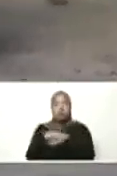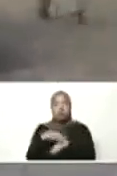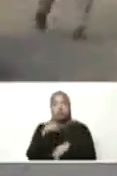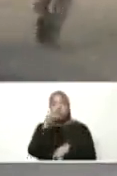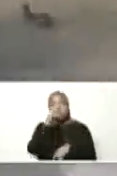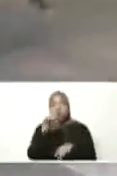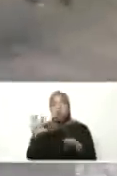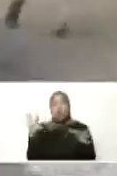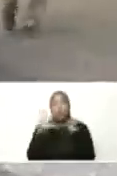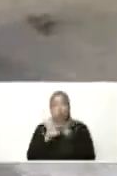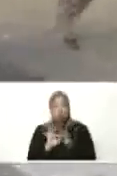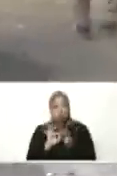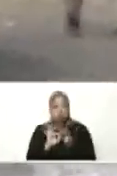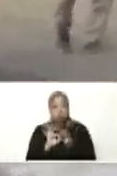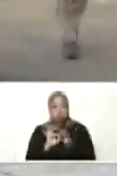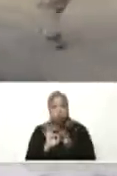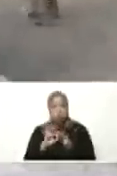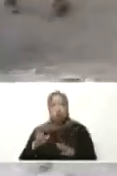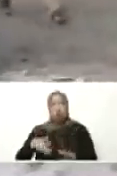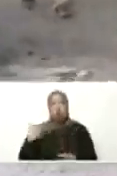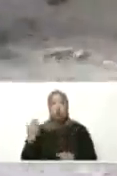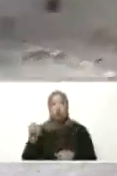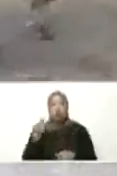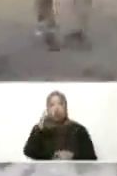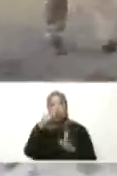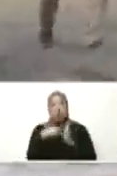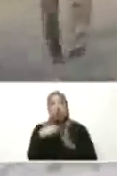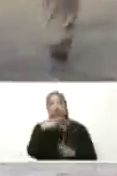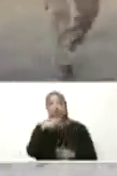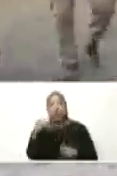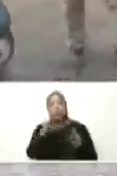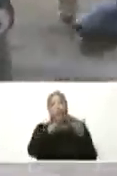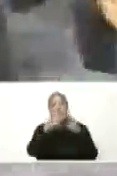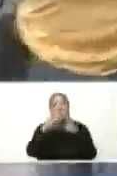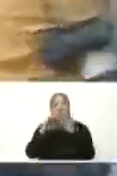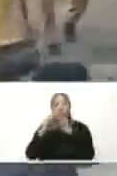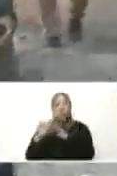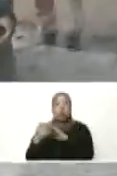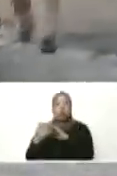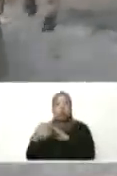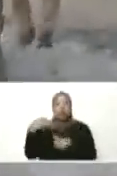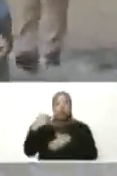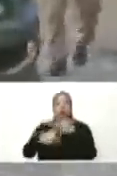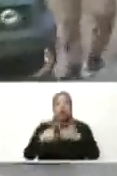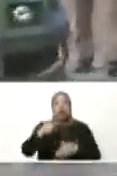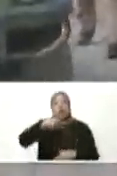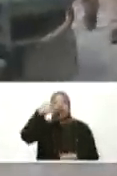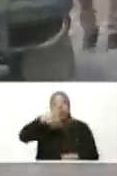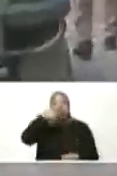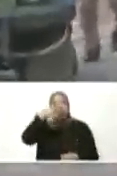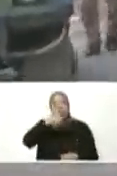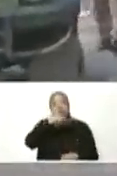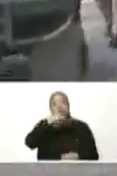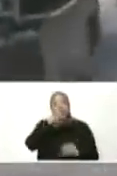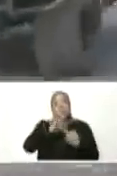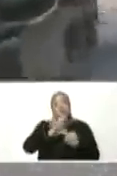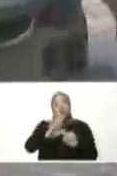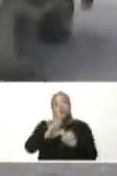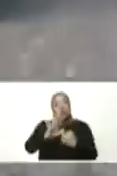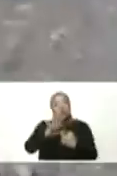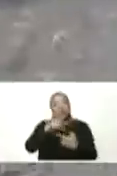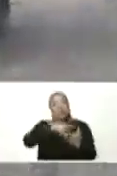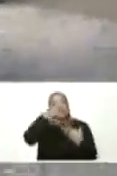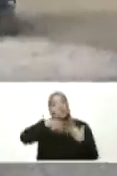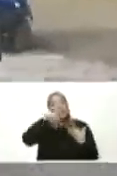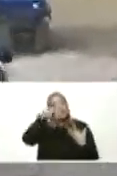que estar unidos, presidente, porque bueno, por mil razones, son comunidades que estamos echando hacia adelante, que estamos haciendo política, y muestra de eso aquí en Simón Planas hoy